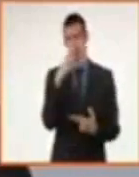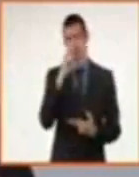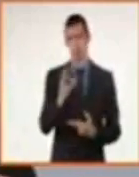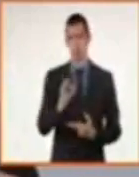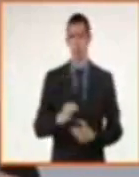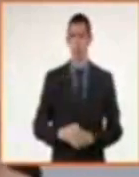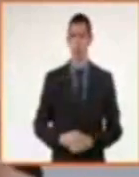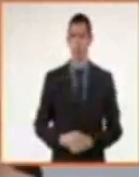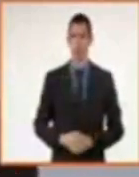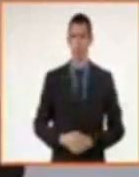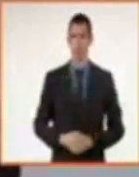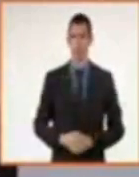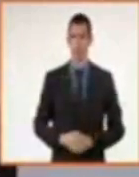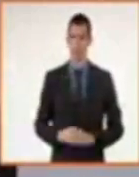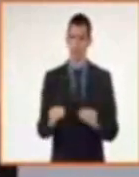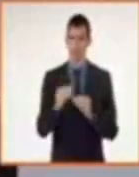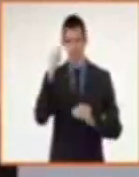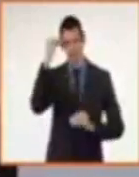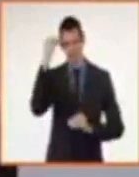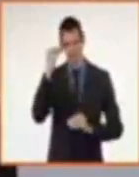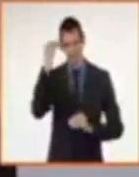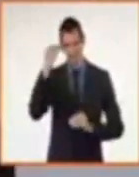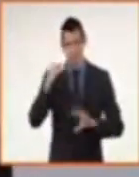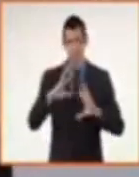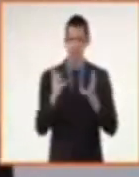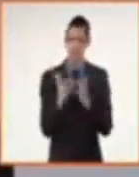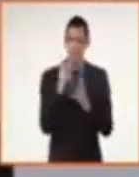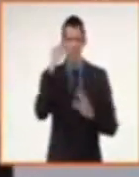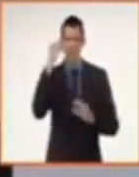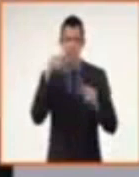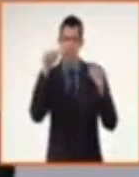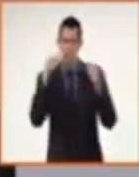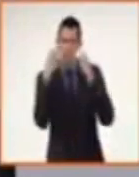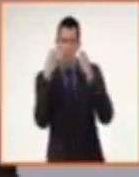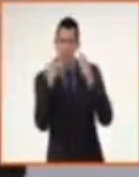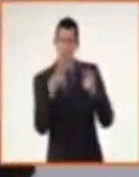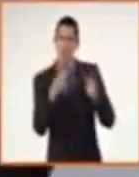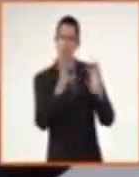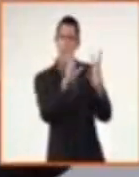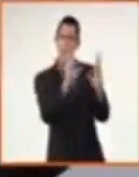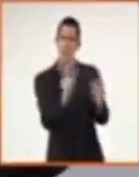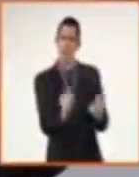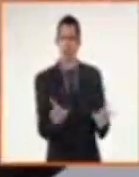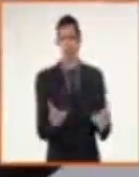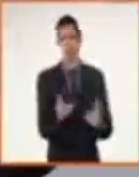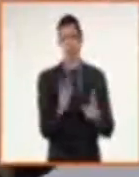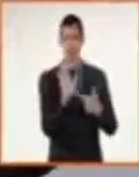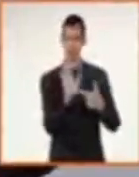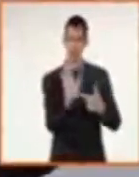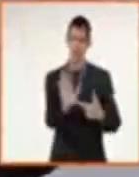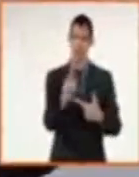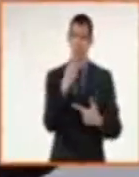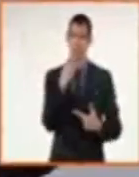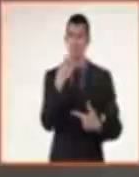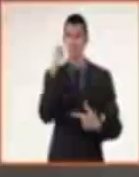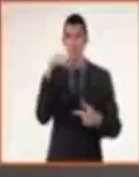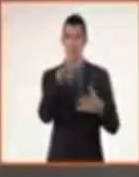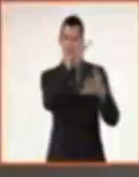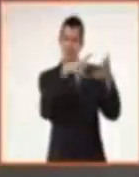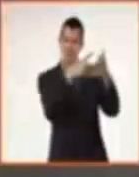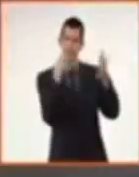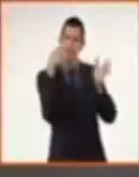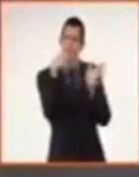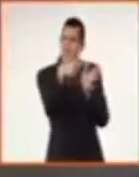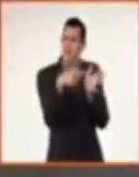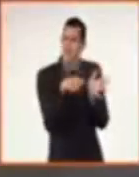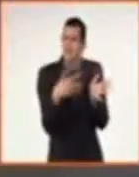que hay que hacer de este tema y el llamado a la abstención. Bueno, aquí están los datos. Estas pequeñas gráficas que hay aquí son